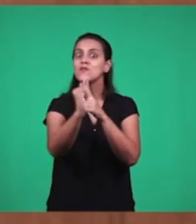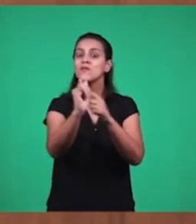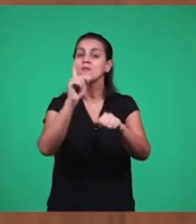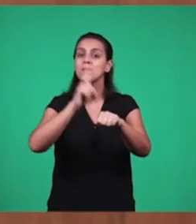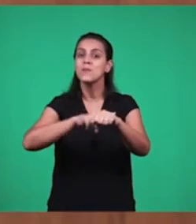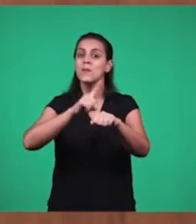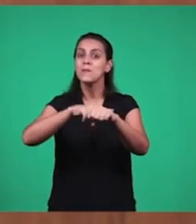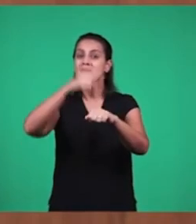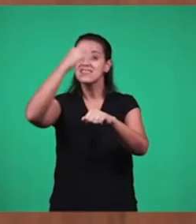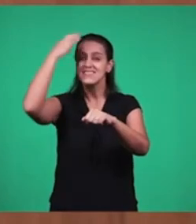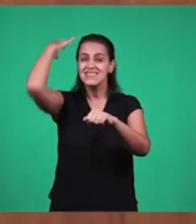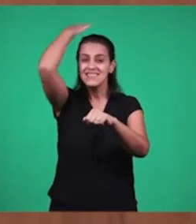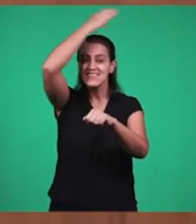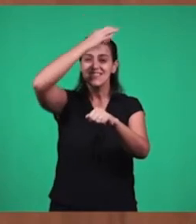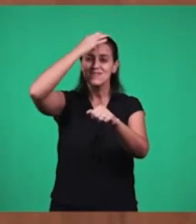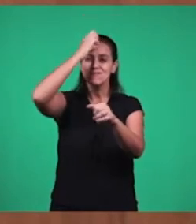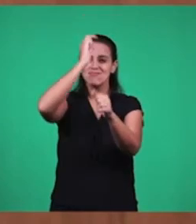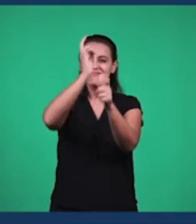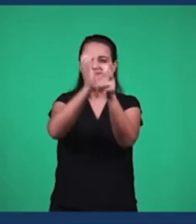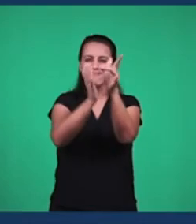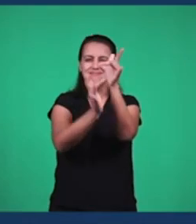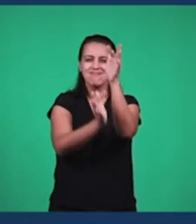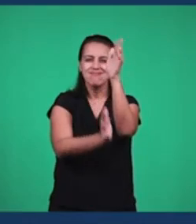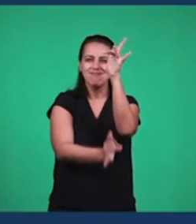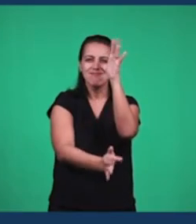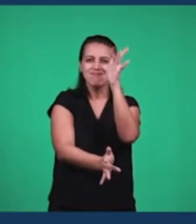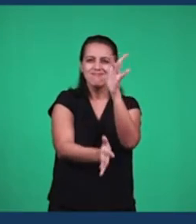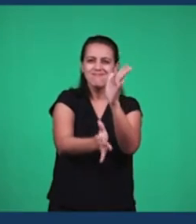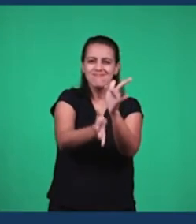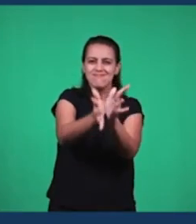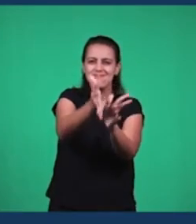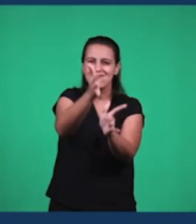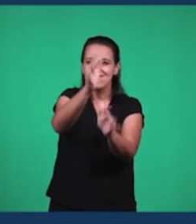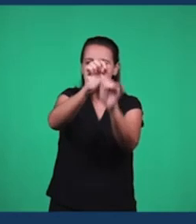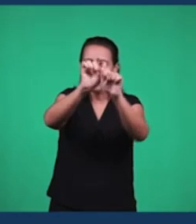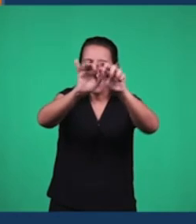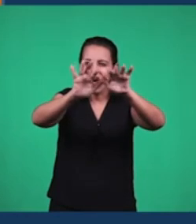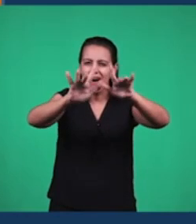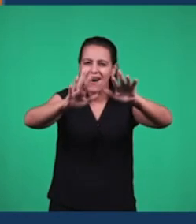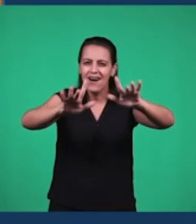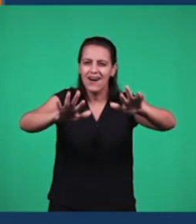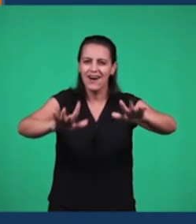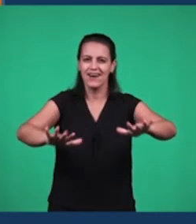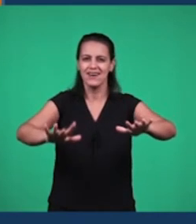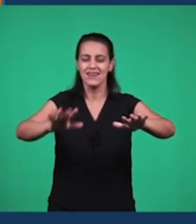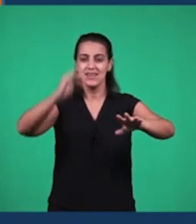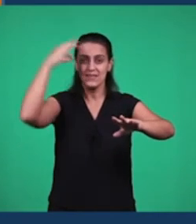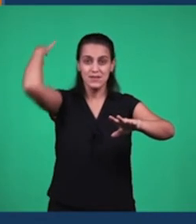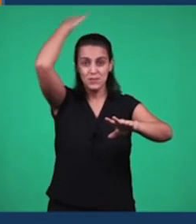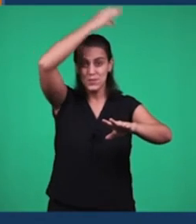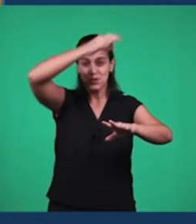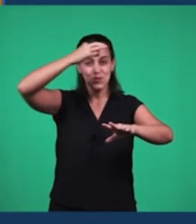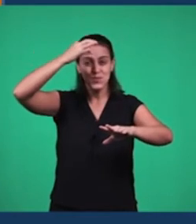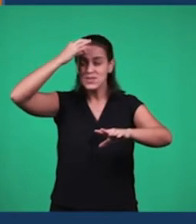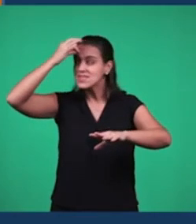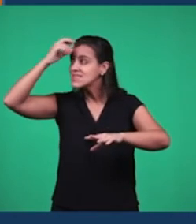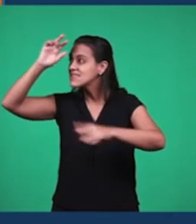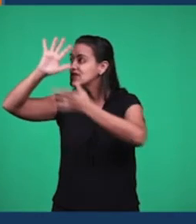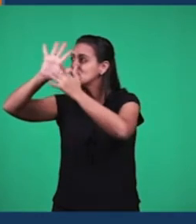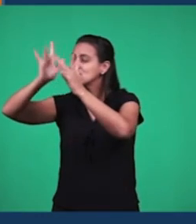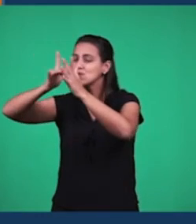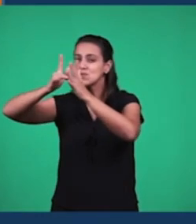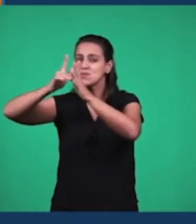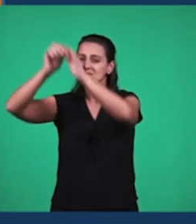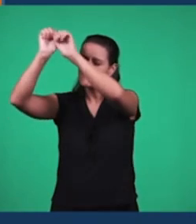el derramamiento del Espíritu Santo. Jesús, Él derramó su Espíritu Santo allá